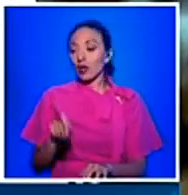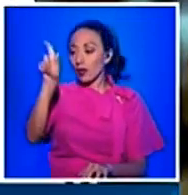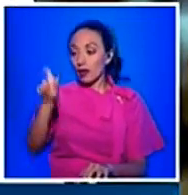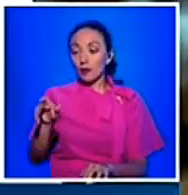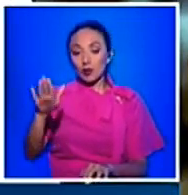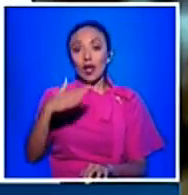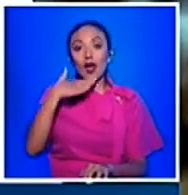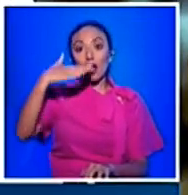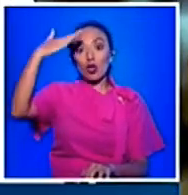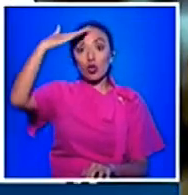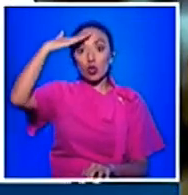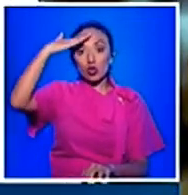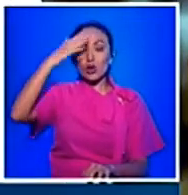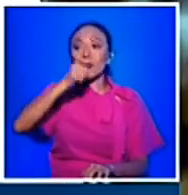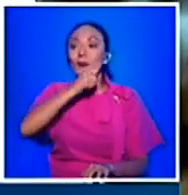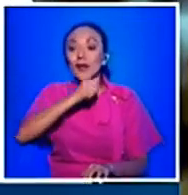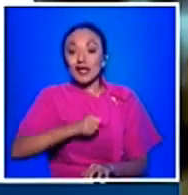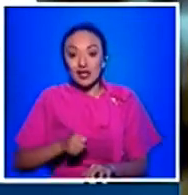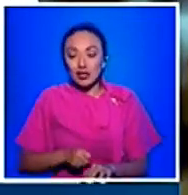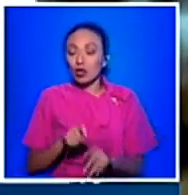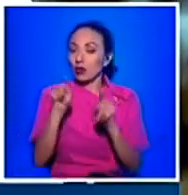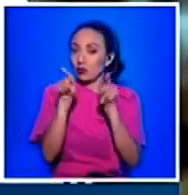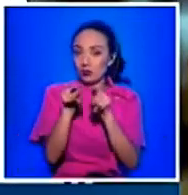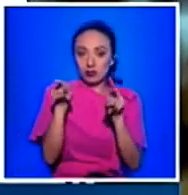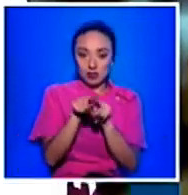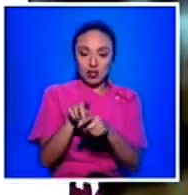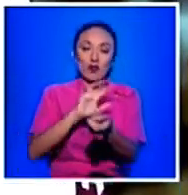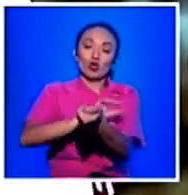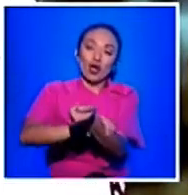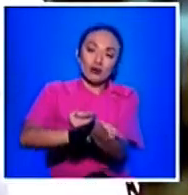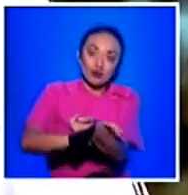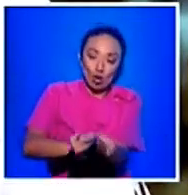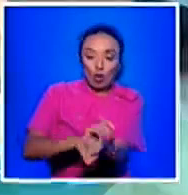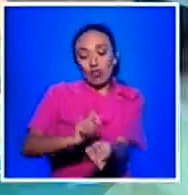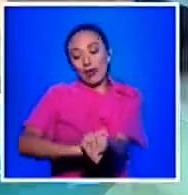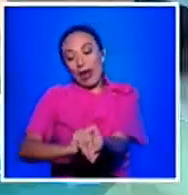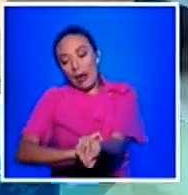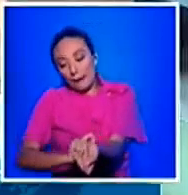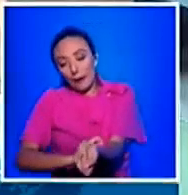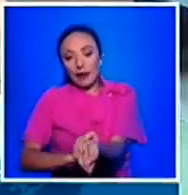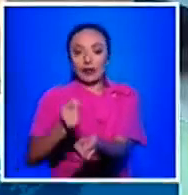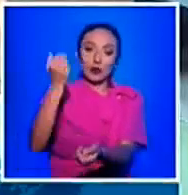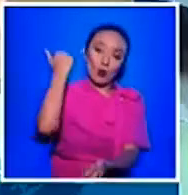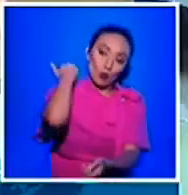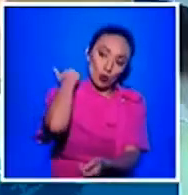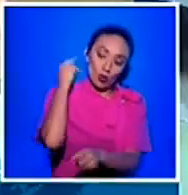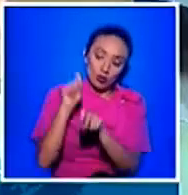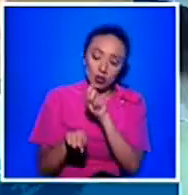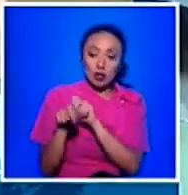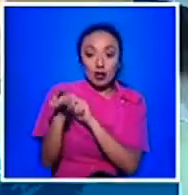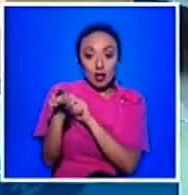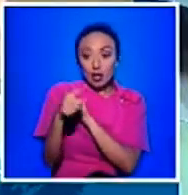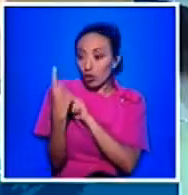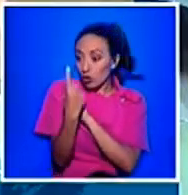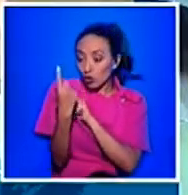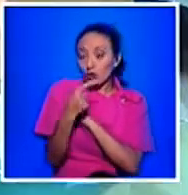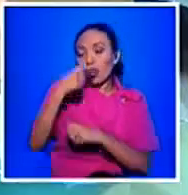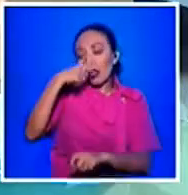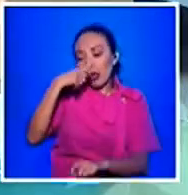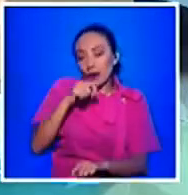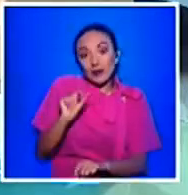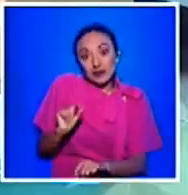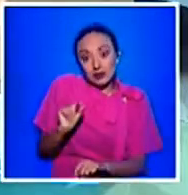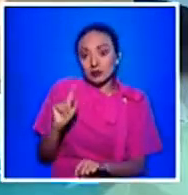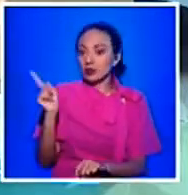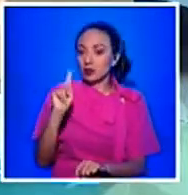pacientes adultos mayores, los cuales del mismo modo tienen hipertensión o tienen patología pulmonar. Ellos ya no simplemente va a ser una gripe pequeña,